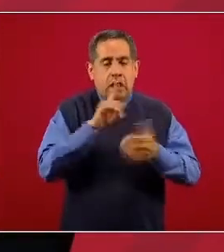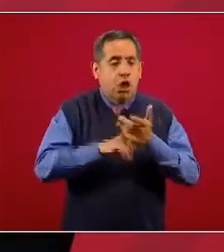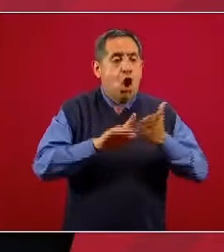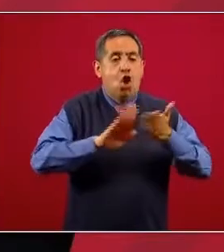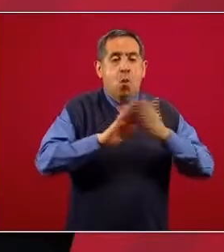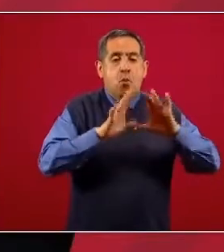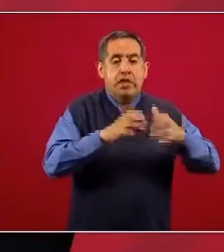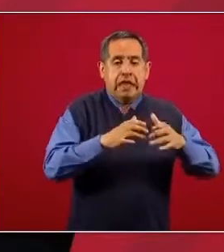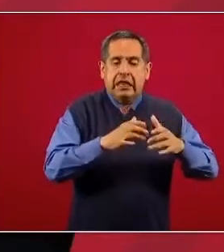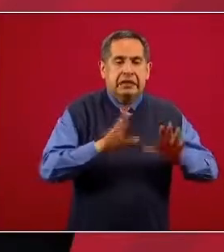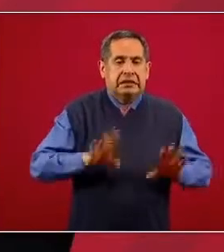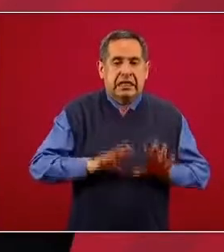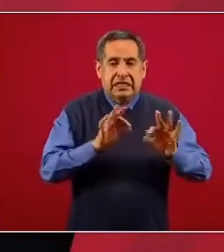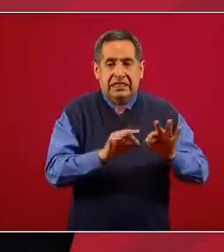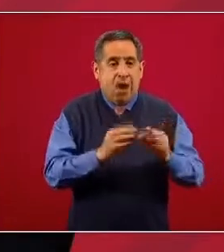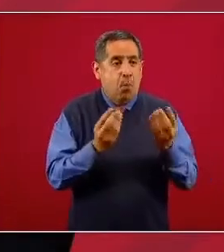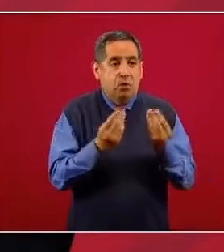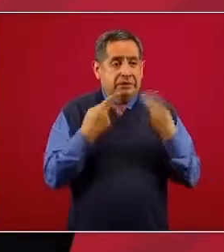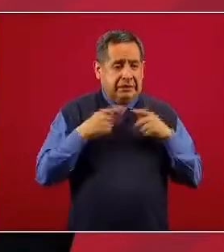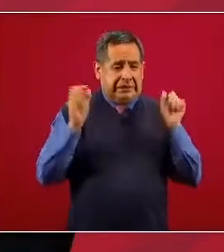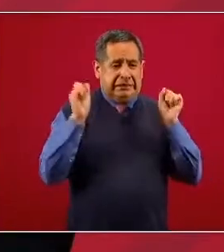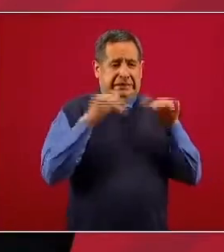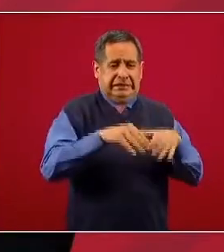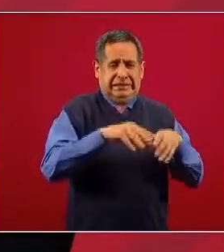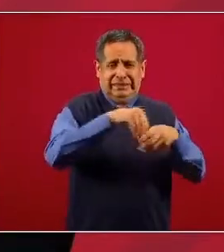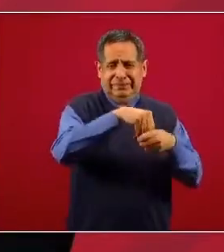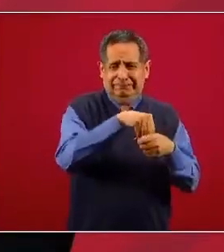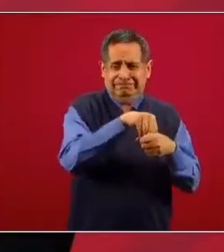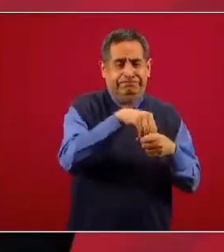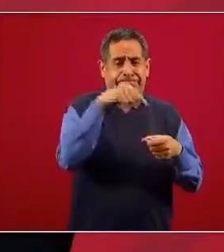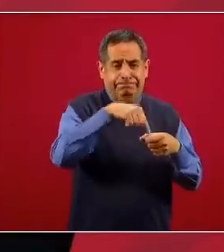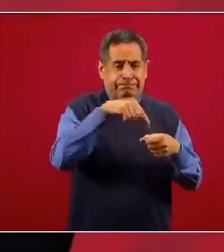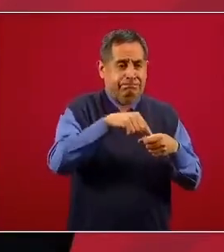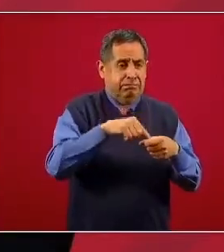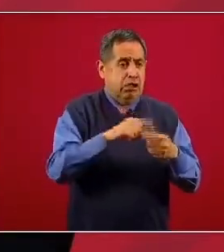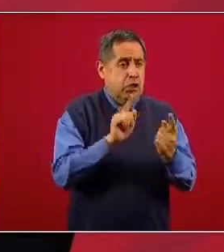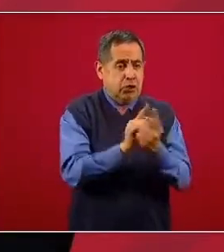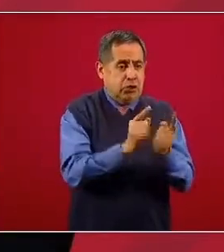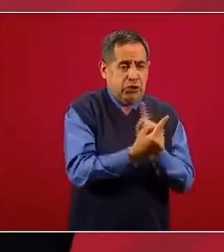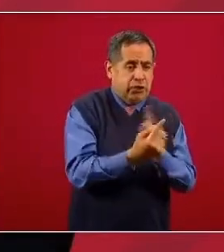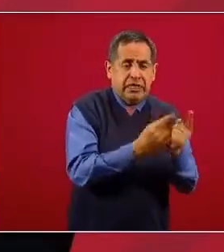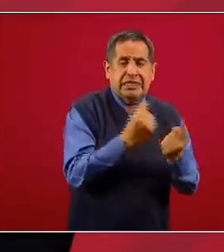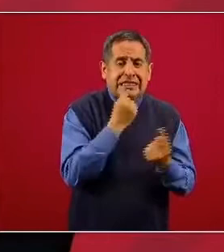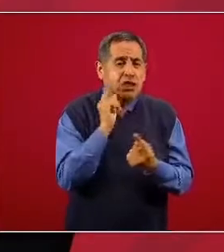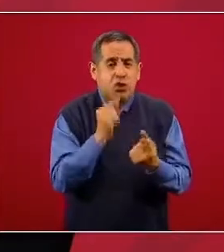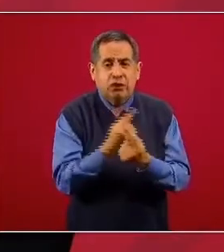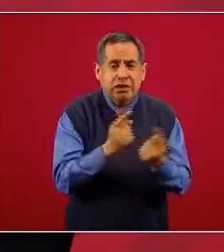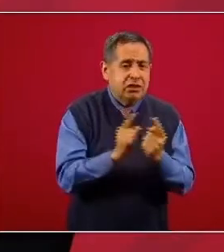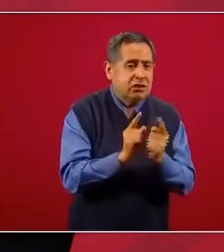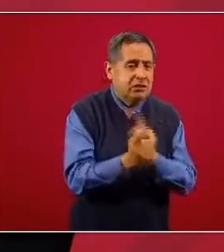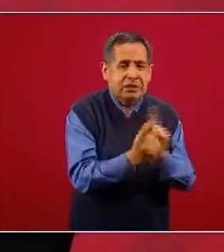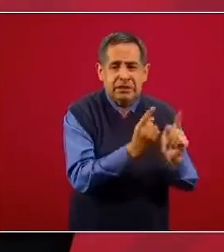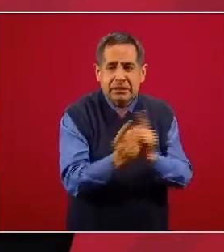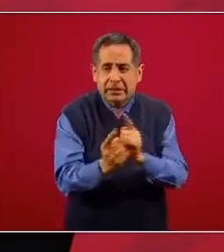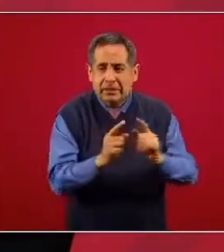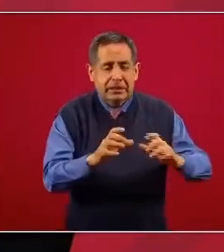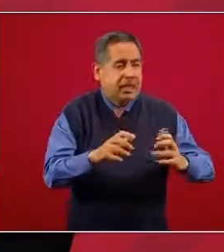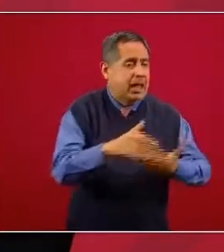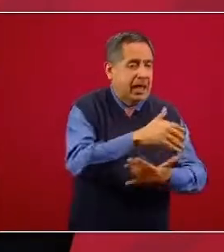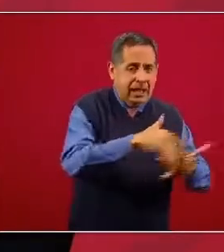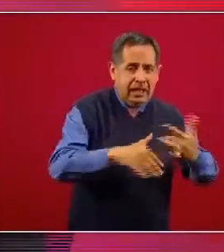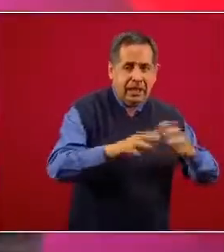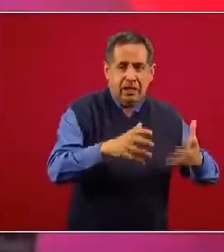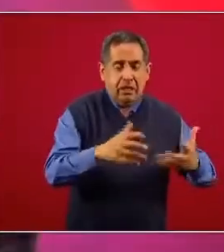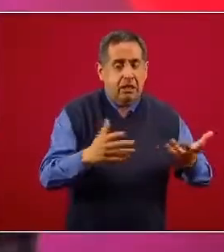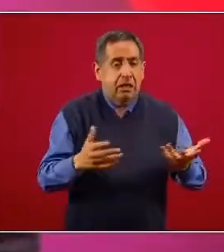comunidades particulares de alta densidad que el contacto entre niñas y niños, o niños y niñas, y demás,